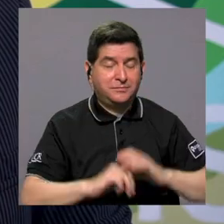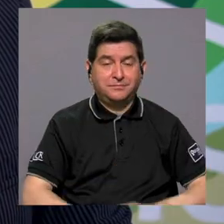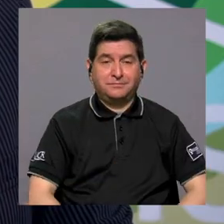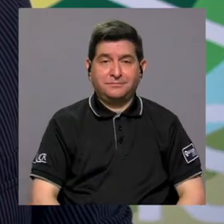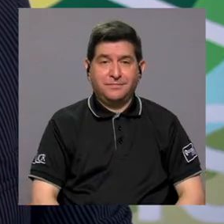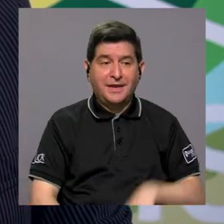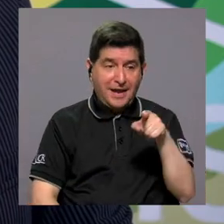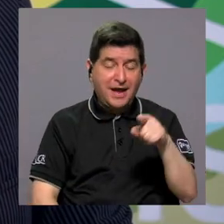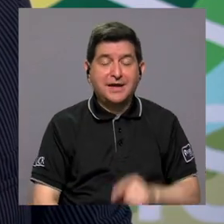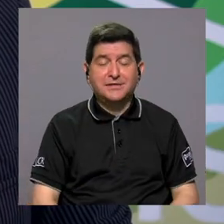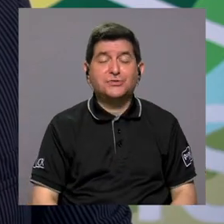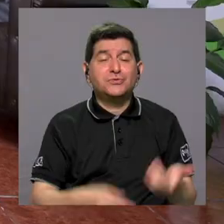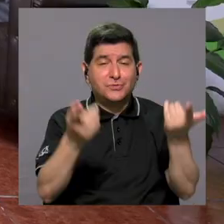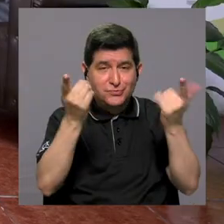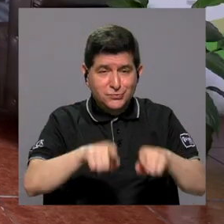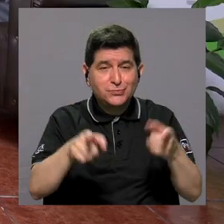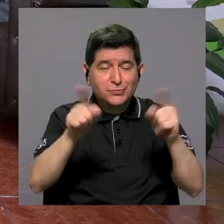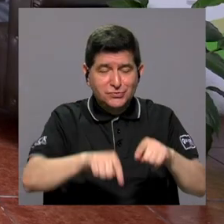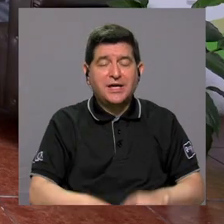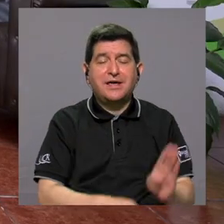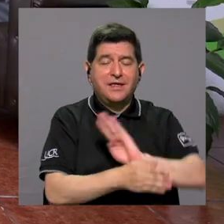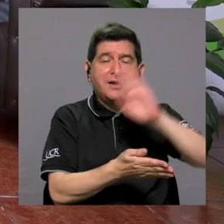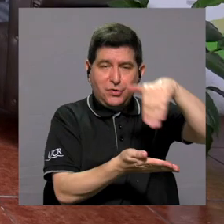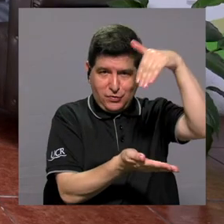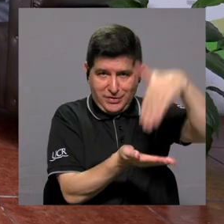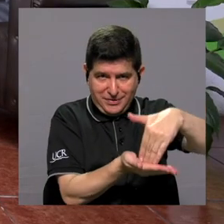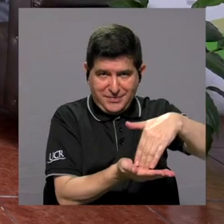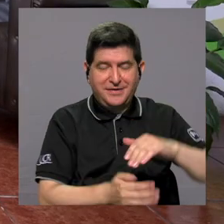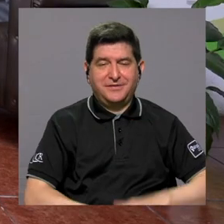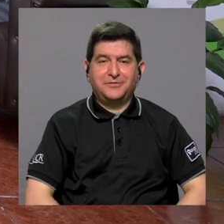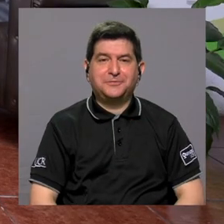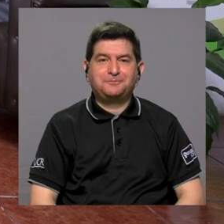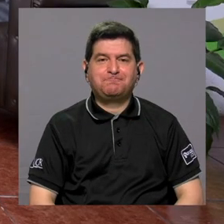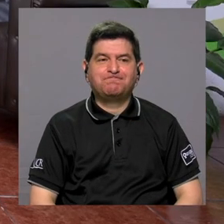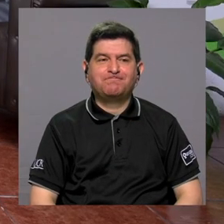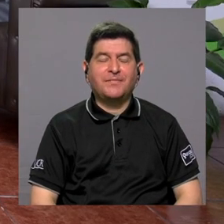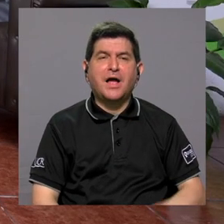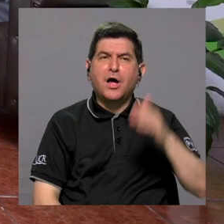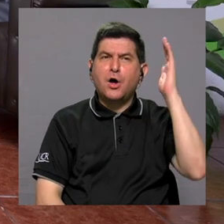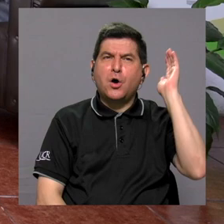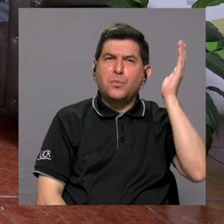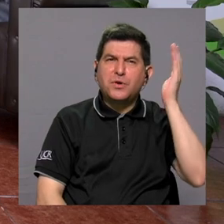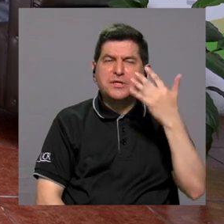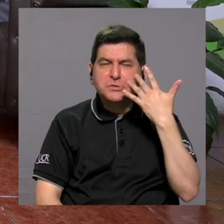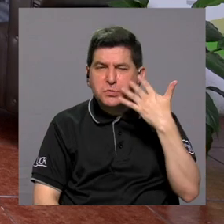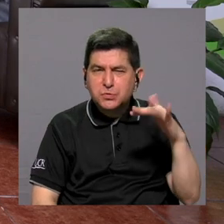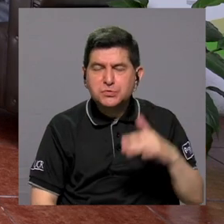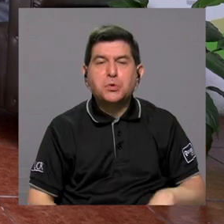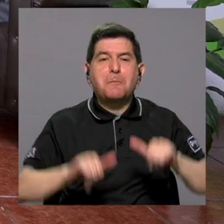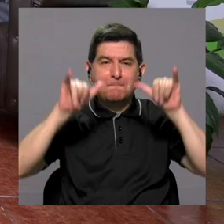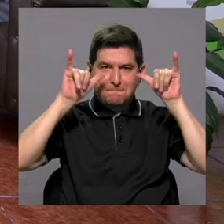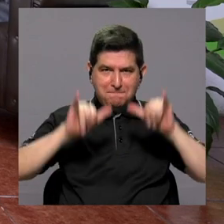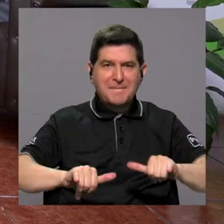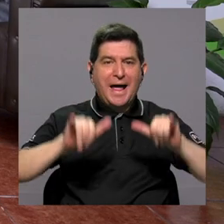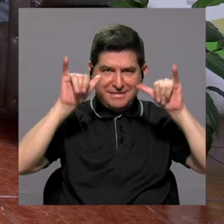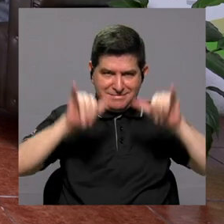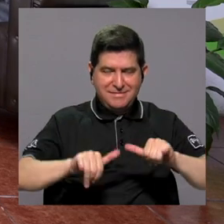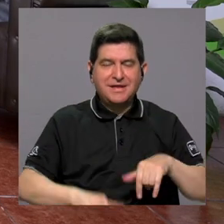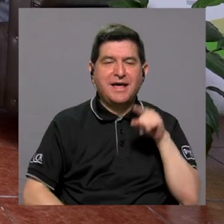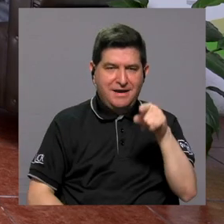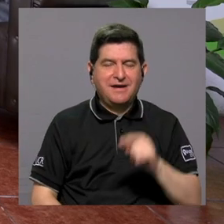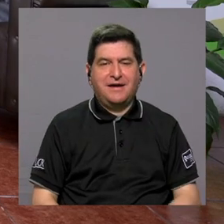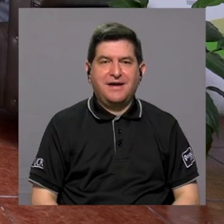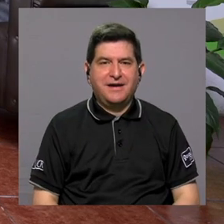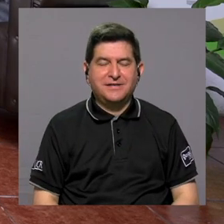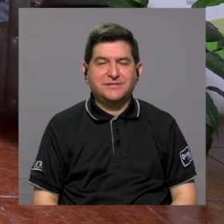eso es lo que ha estado haciendo el banco central y poblada por el discurso que ha tenido parece que va a mantener las casas